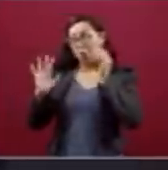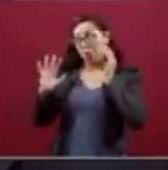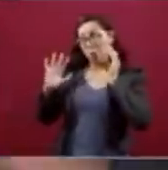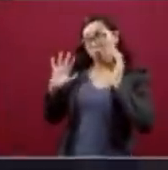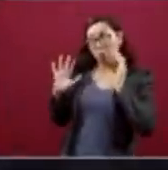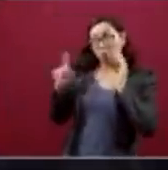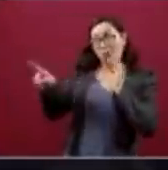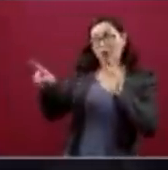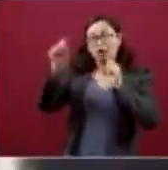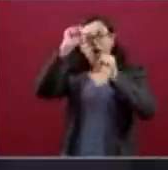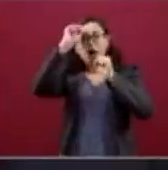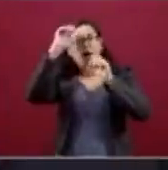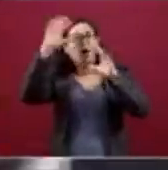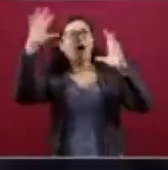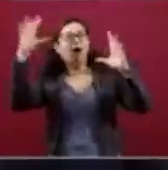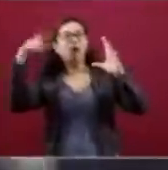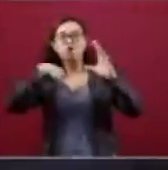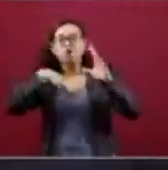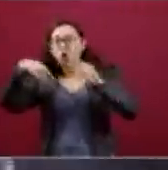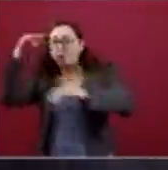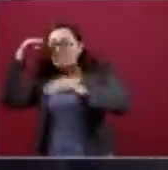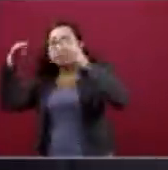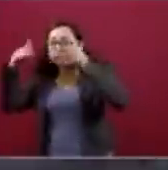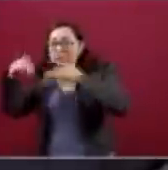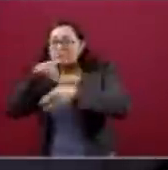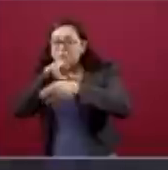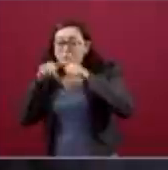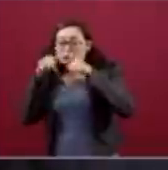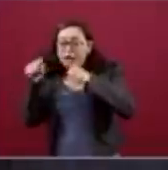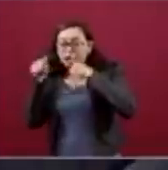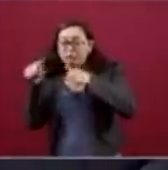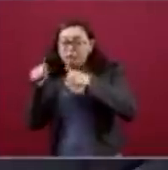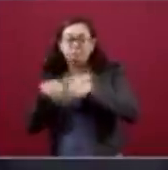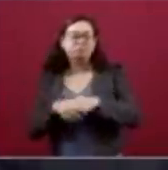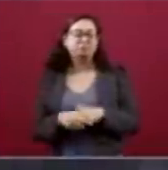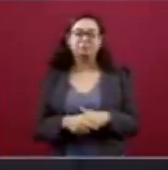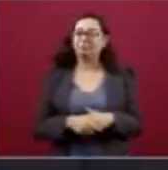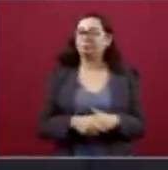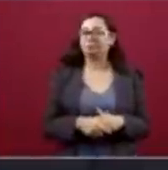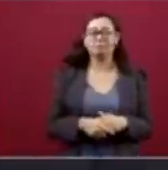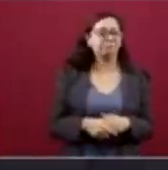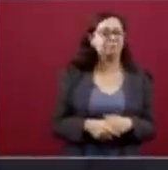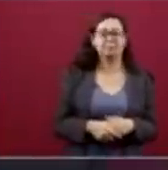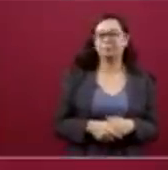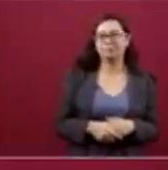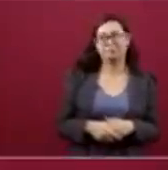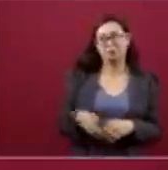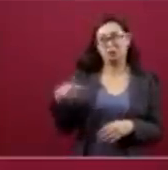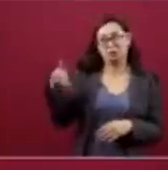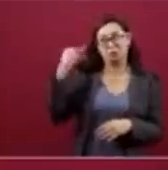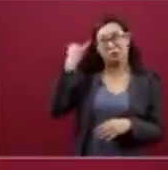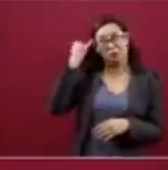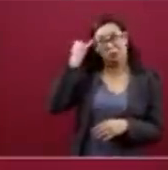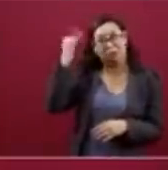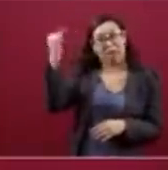No está en mis preocupaciones, en mis prioridades,